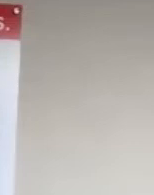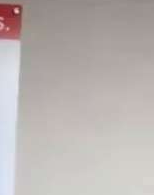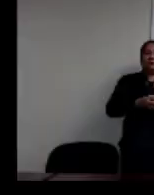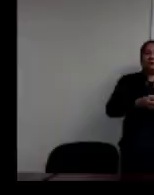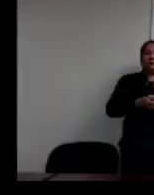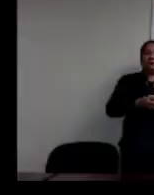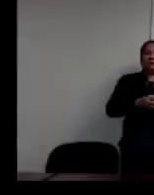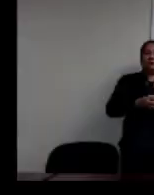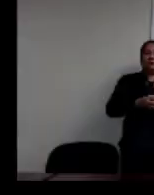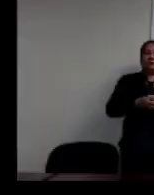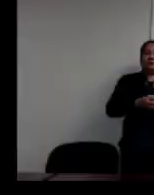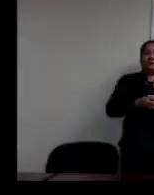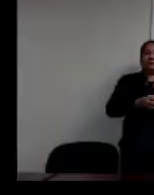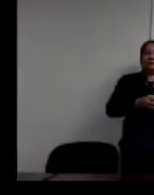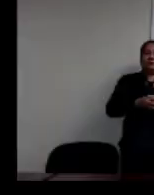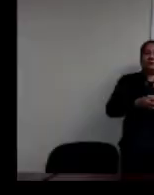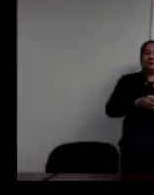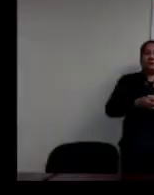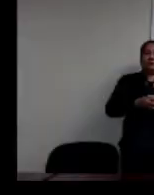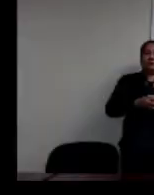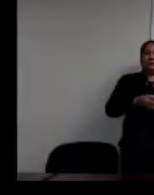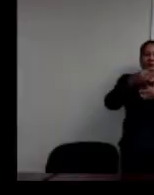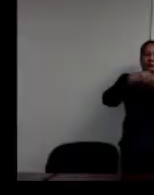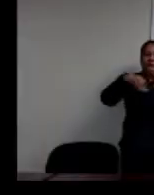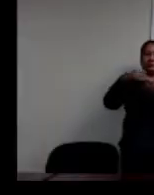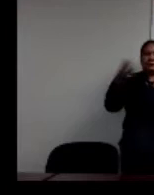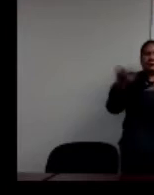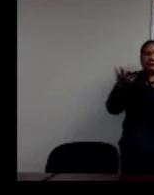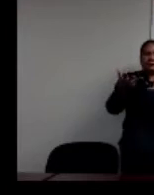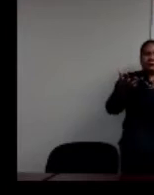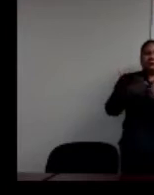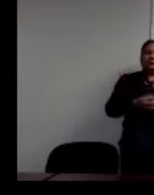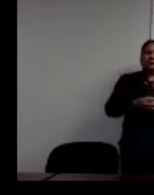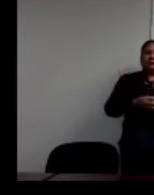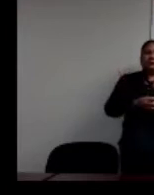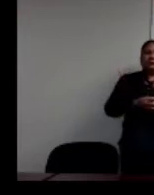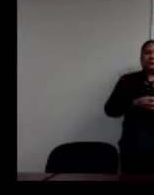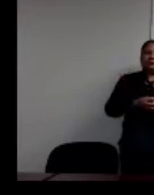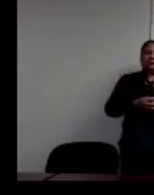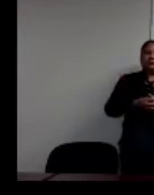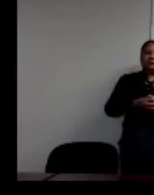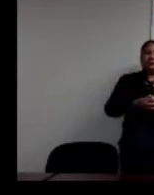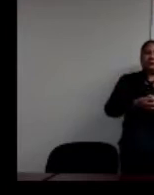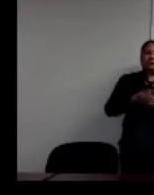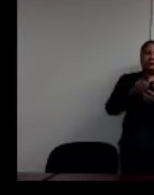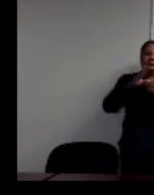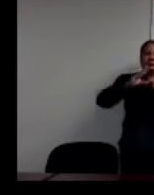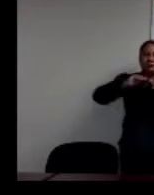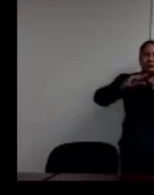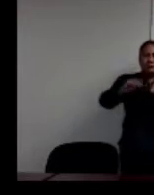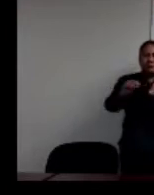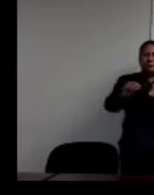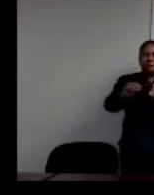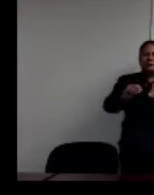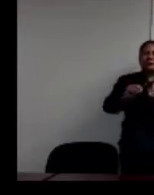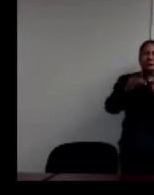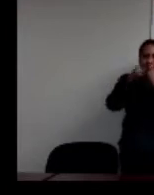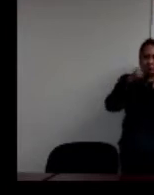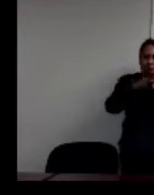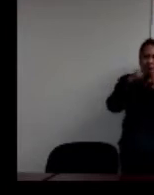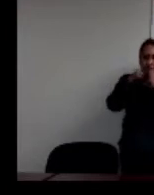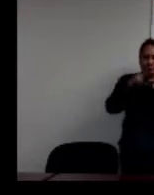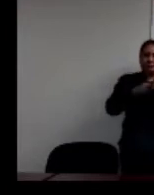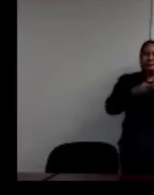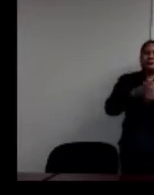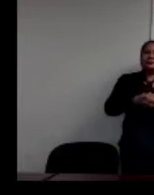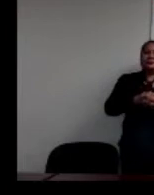Y todo eso se hace en lo que es la terapia de conducta. Se le enseña a los papás aquellas